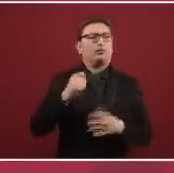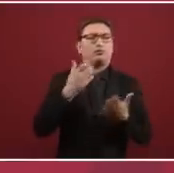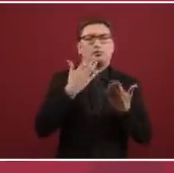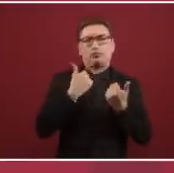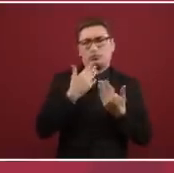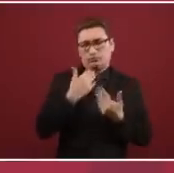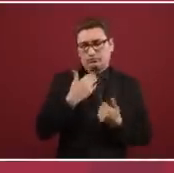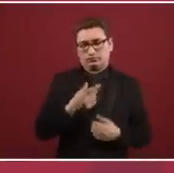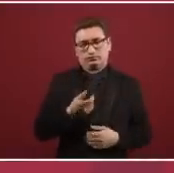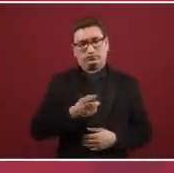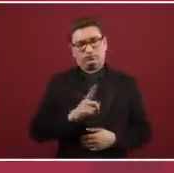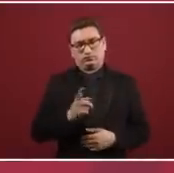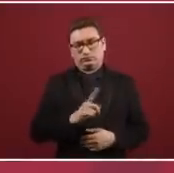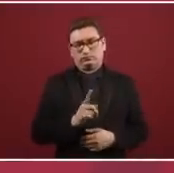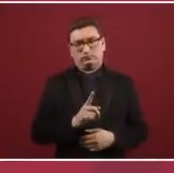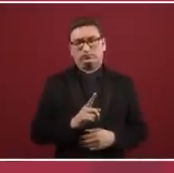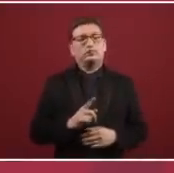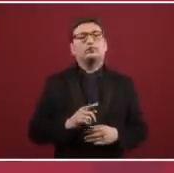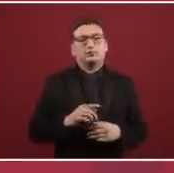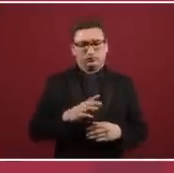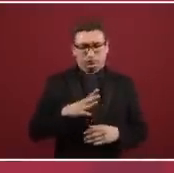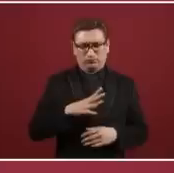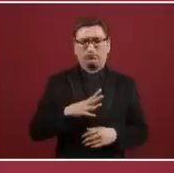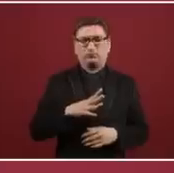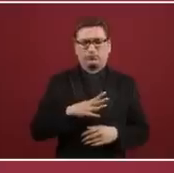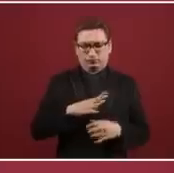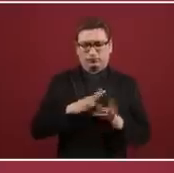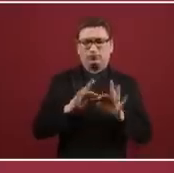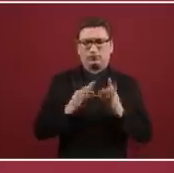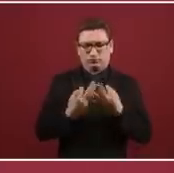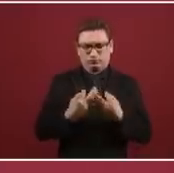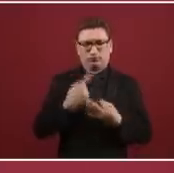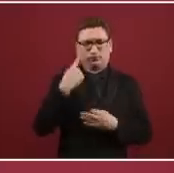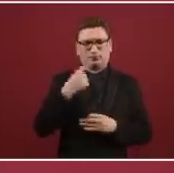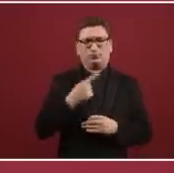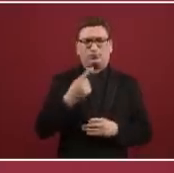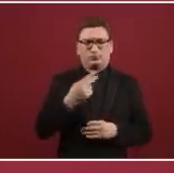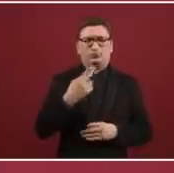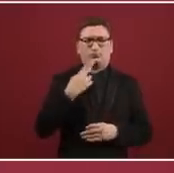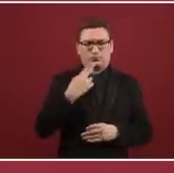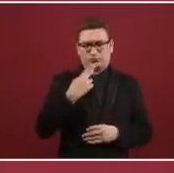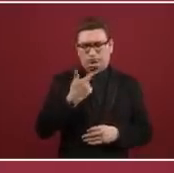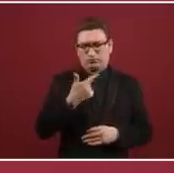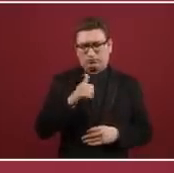hay muchas maneras de abastecernos de gas.